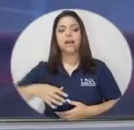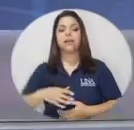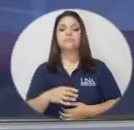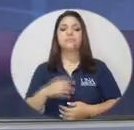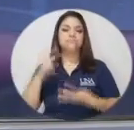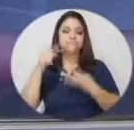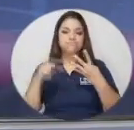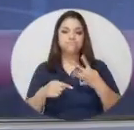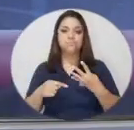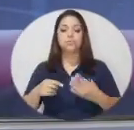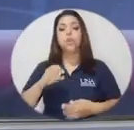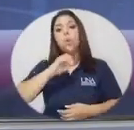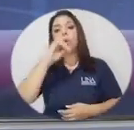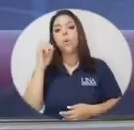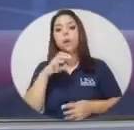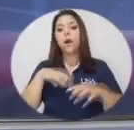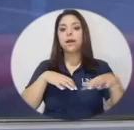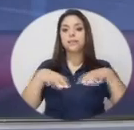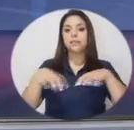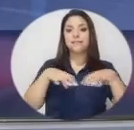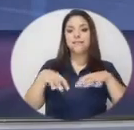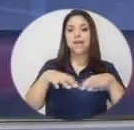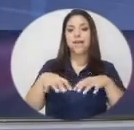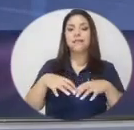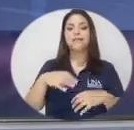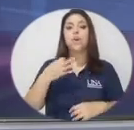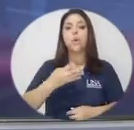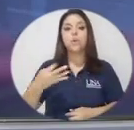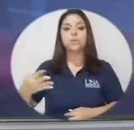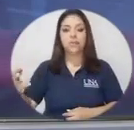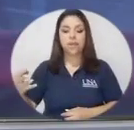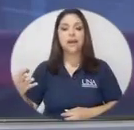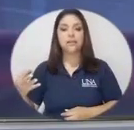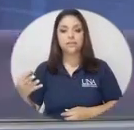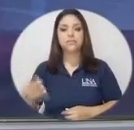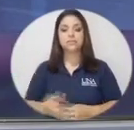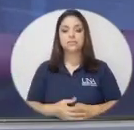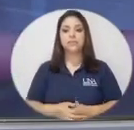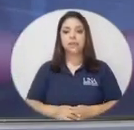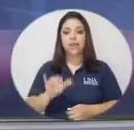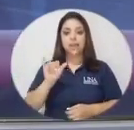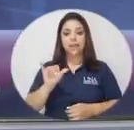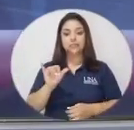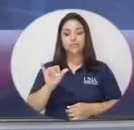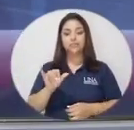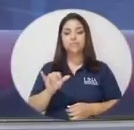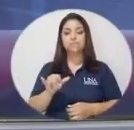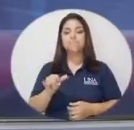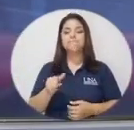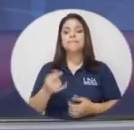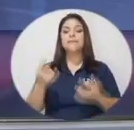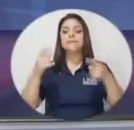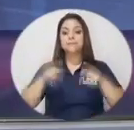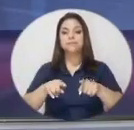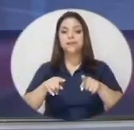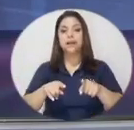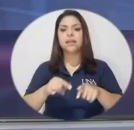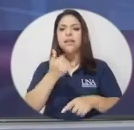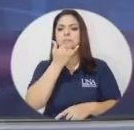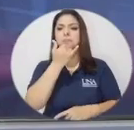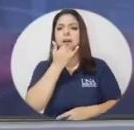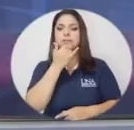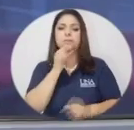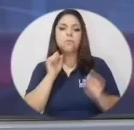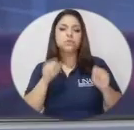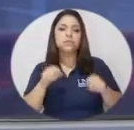cosechas de naranja, etcétera, o para actividades muy cotidianas. Entonces, eso se va a dar. Lo que pasa